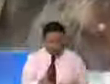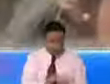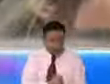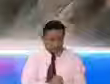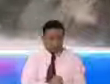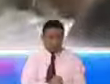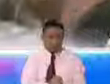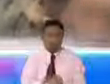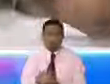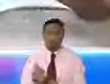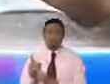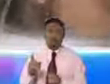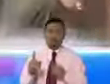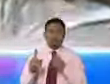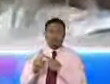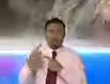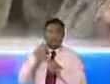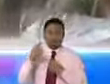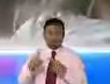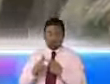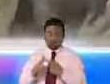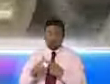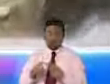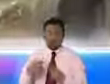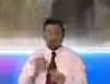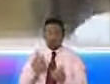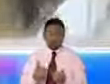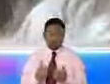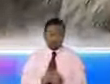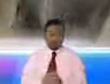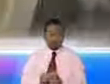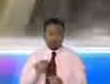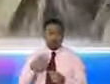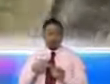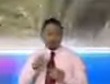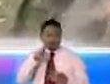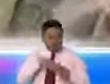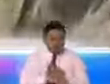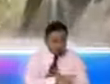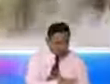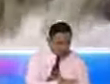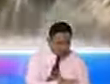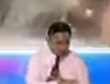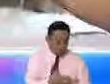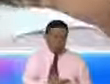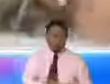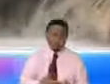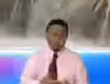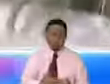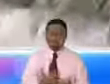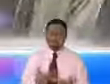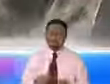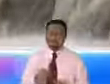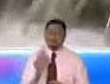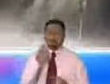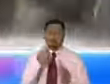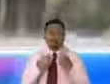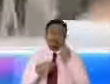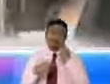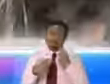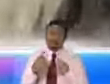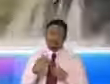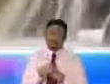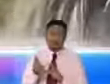ha dejado bien, según él. Cuando llega mi prima a verle, la bebé ya no estaba